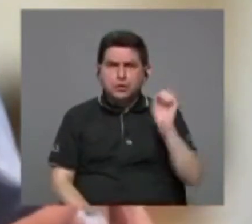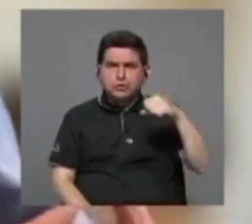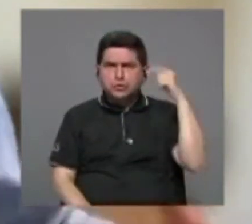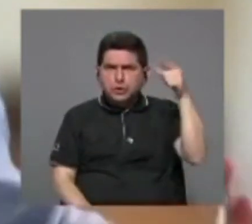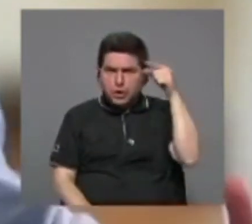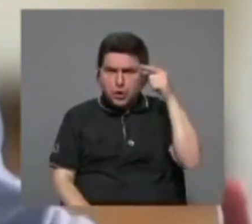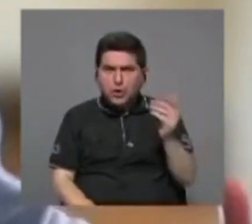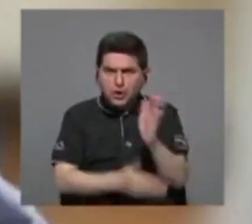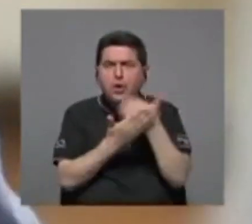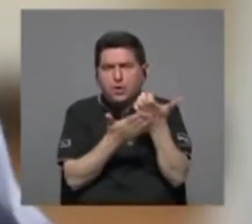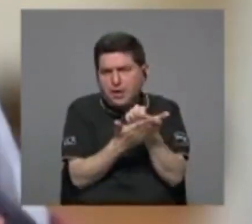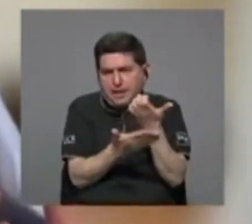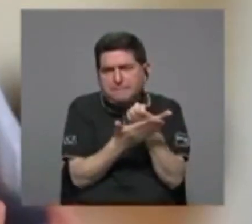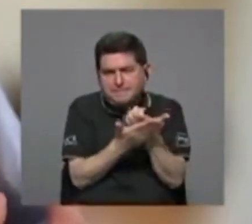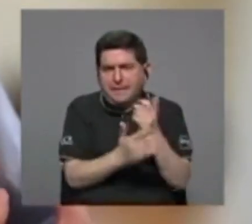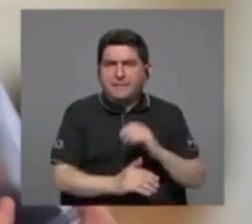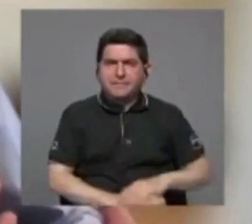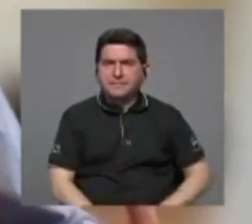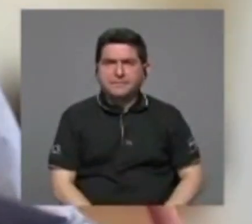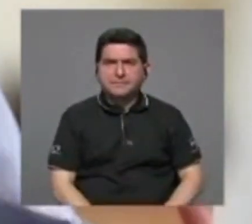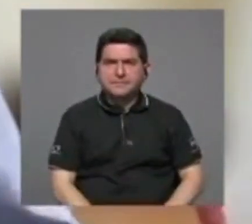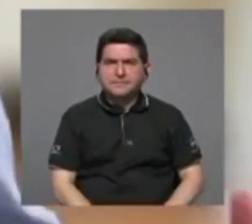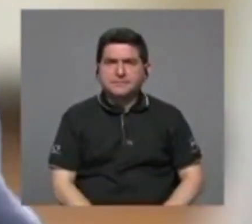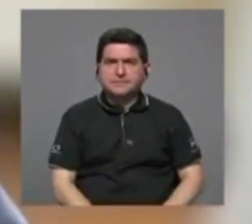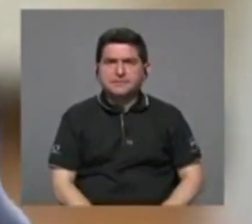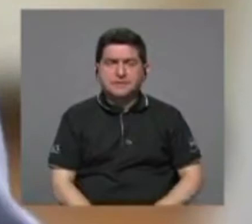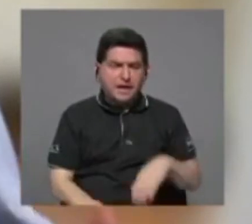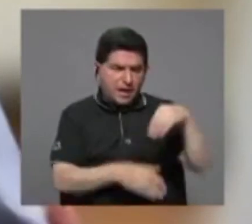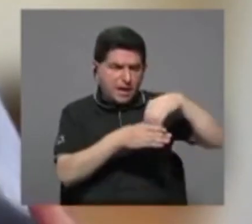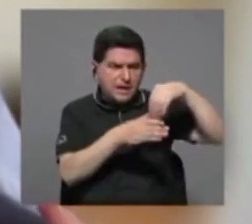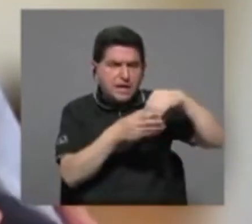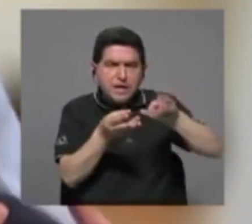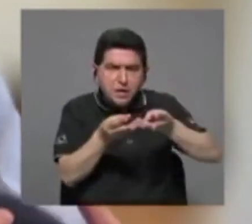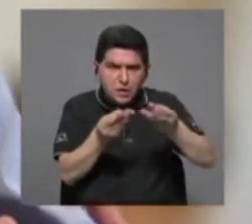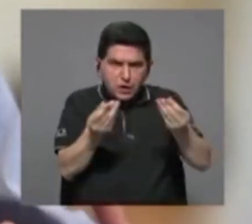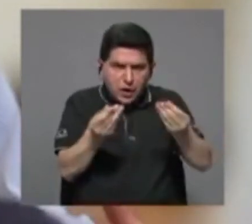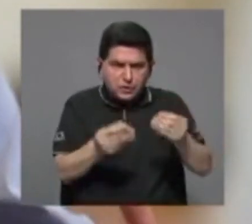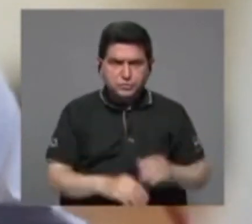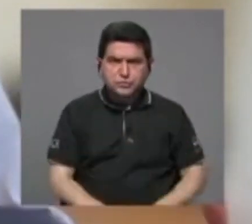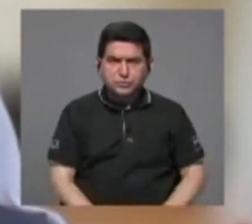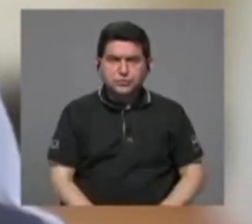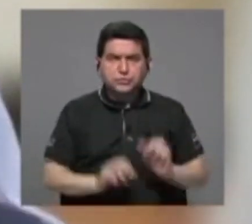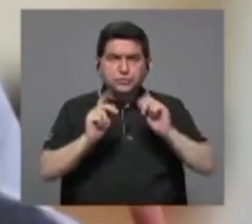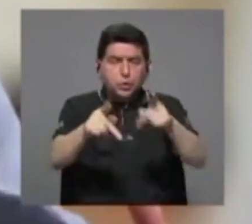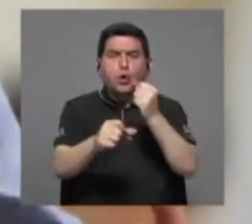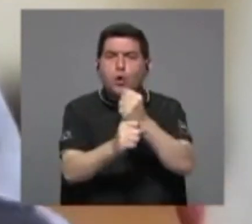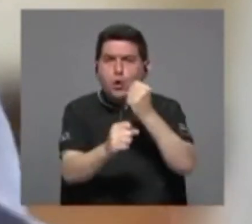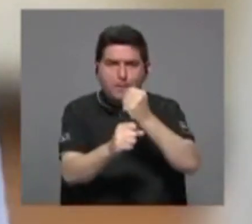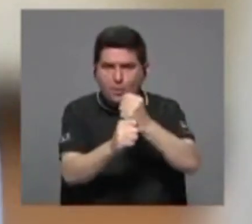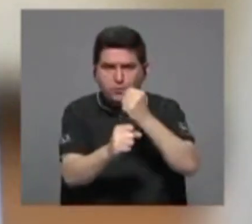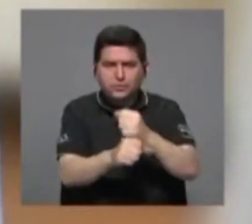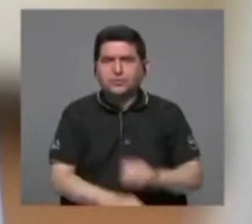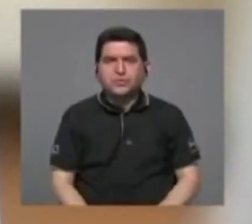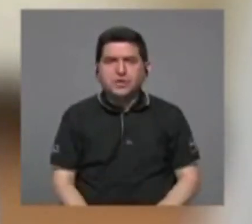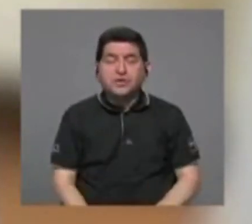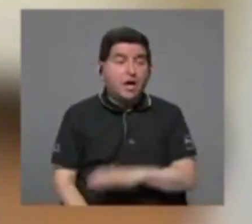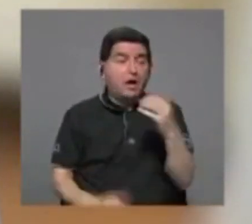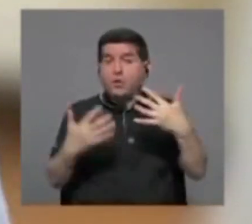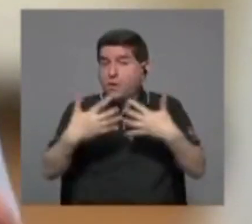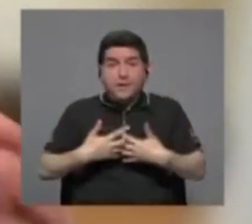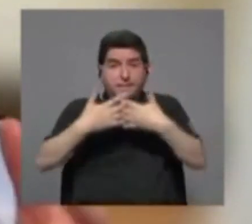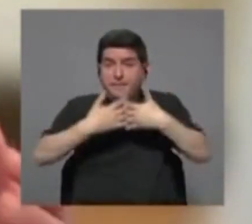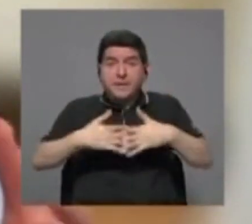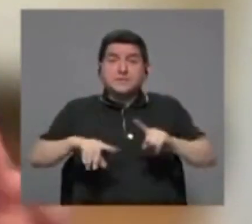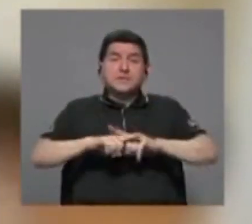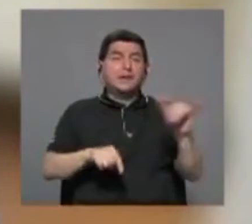la parte económica, la generación de ingresos, de oportunidades laborales y empresariales,